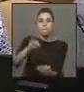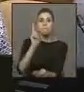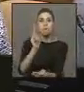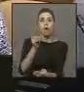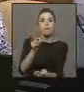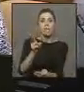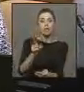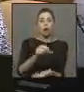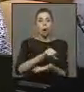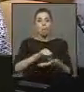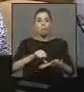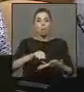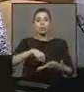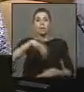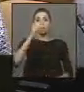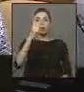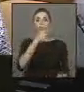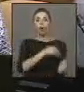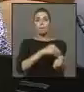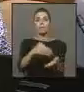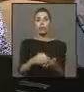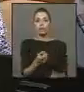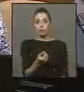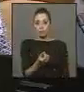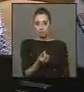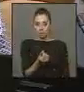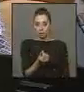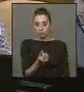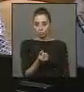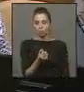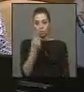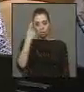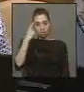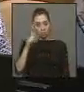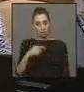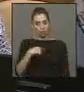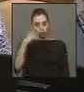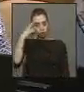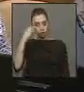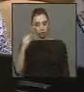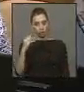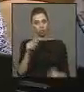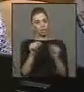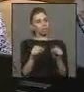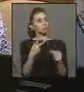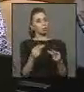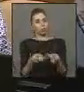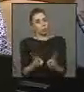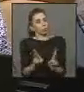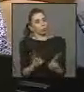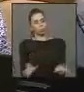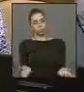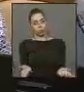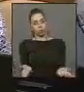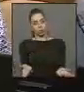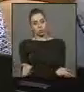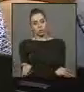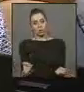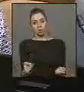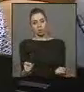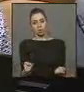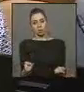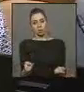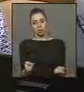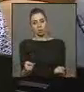en una multa superior a los 2 millones de pesos. Pero considero que nada de esto justificaría el tener